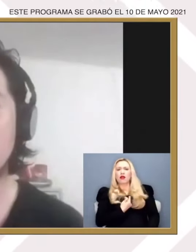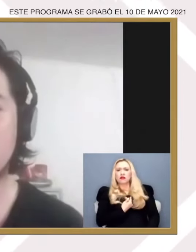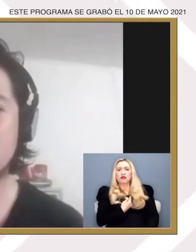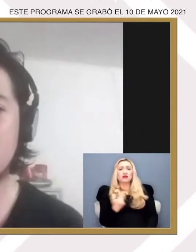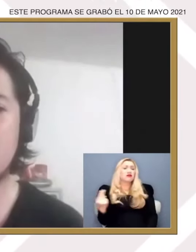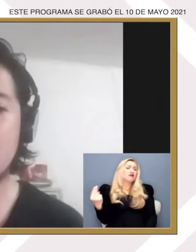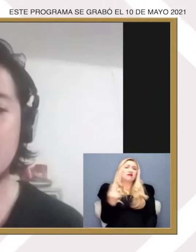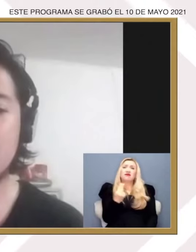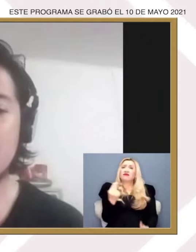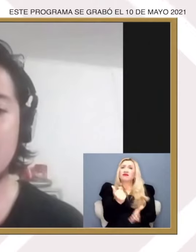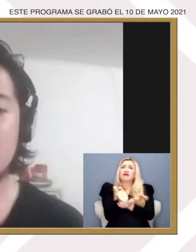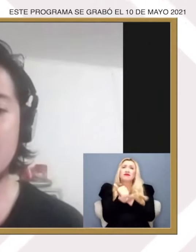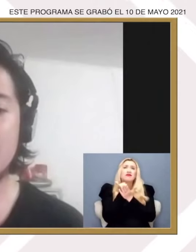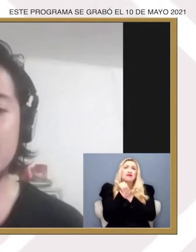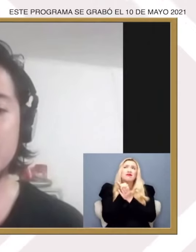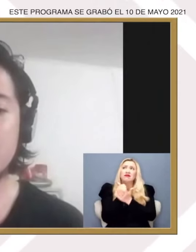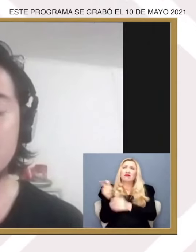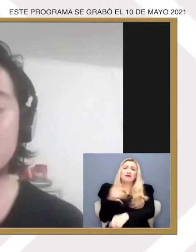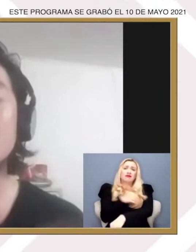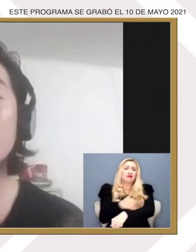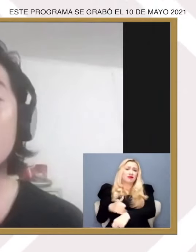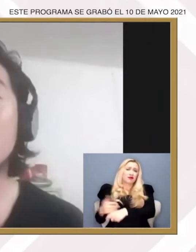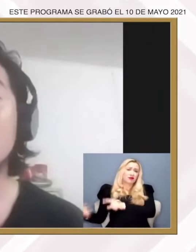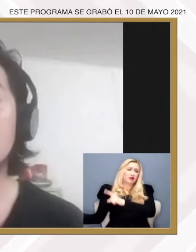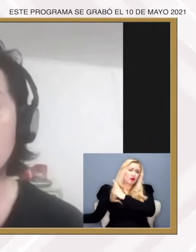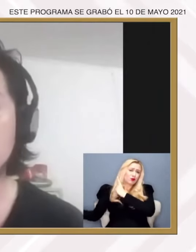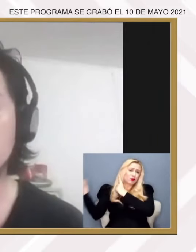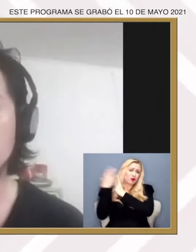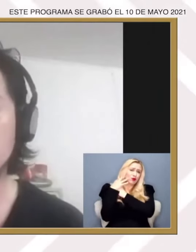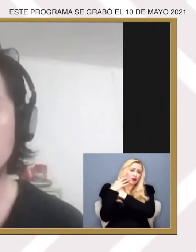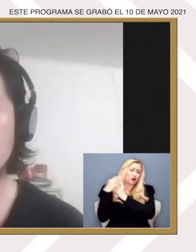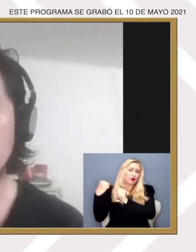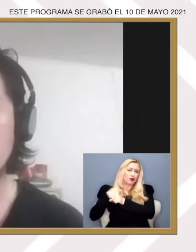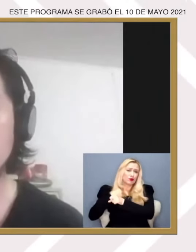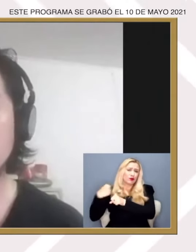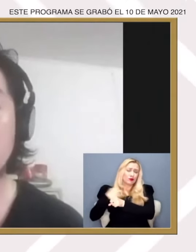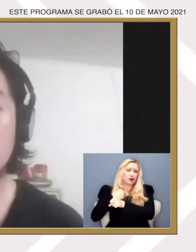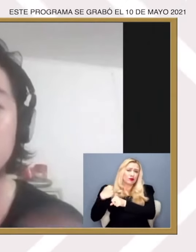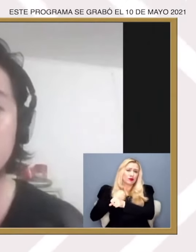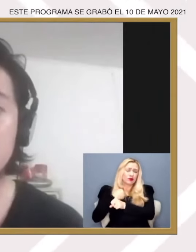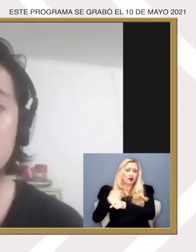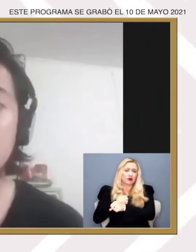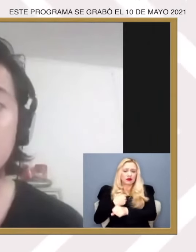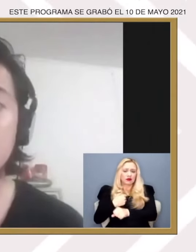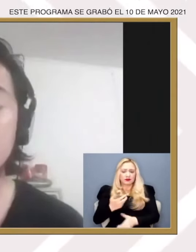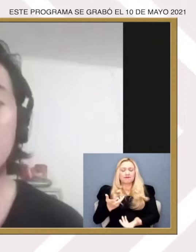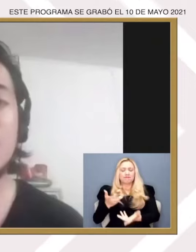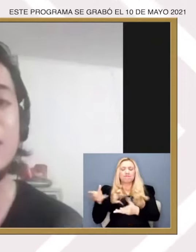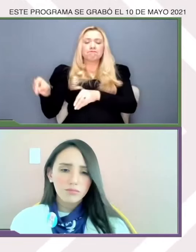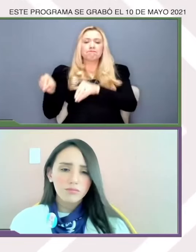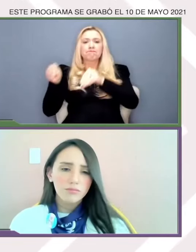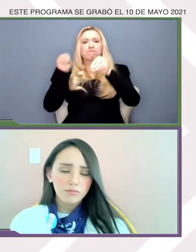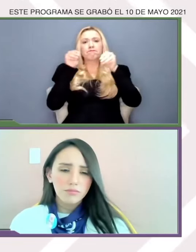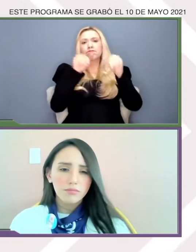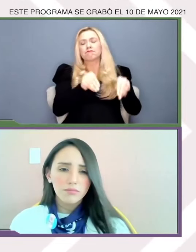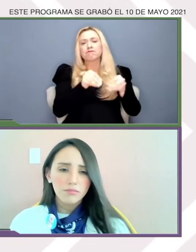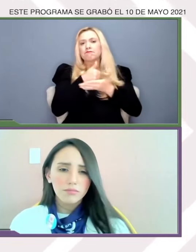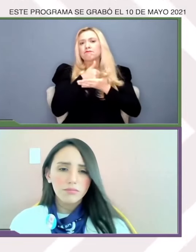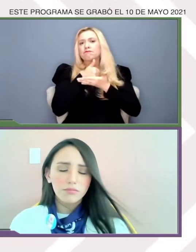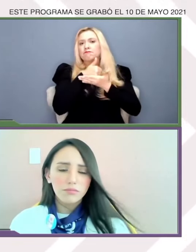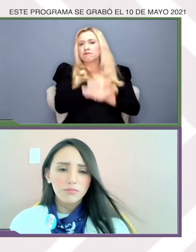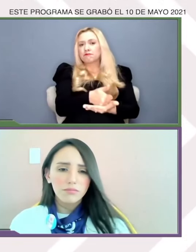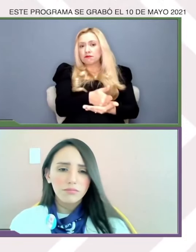manera eh, pues este acompañamiento, ¿no? En algo tan difícil, intervenían también